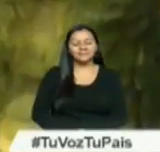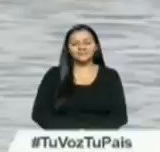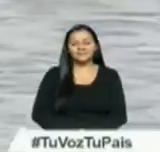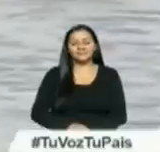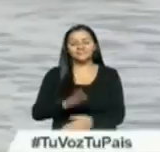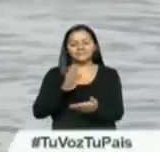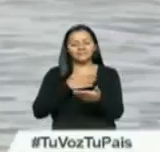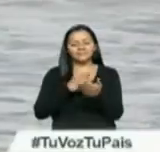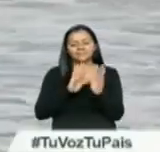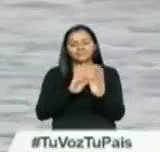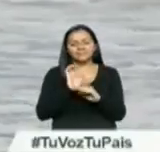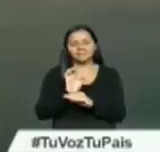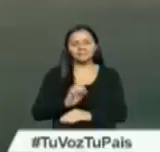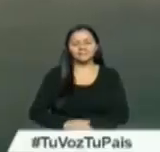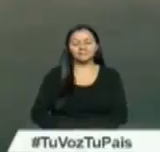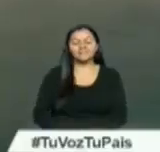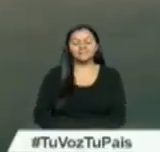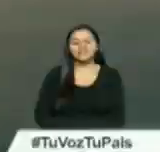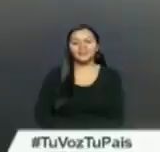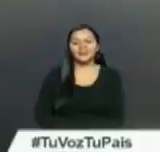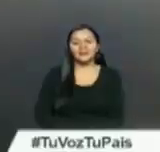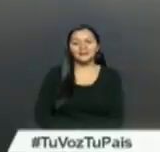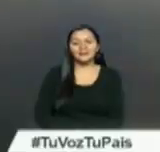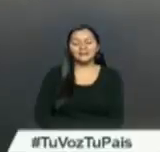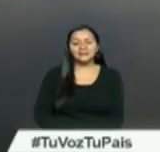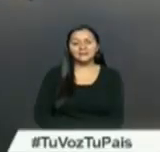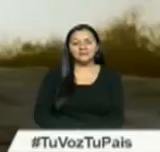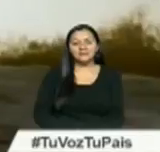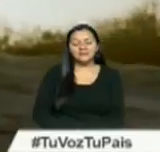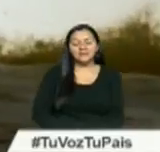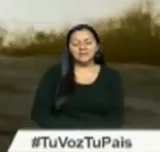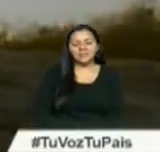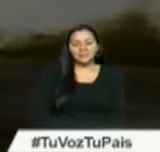Está mi tierra linda, el Ecuador, tiene de todo.